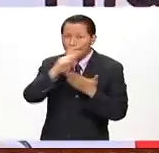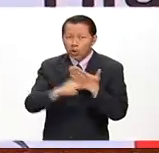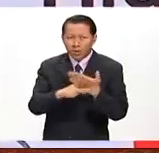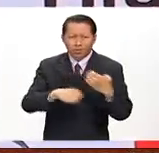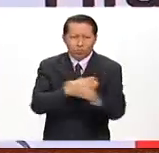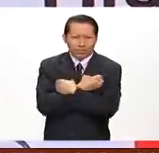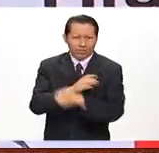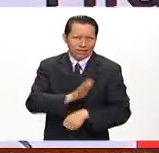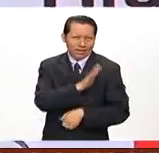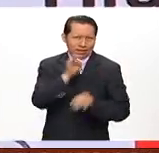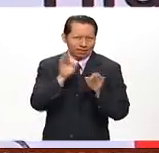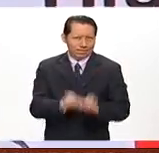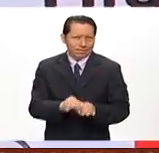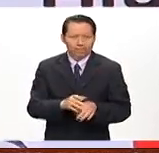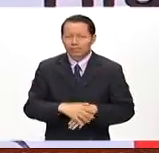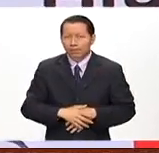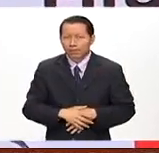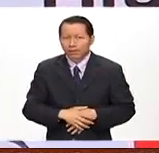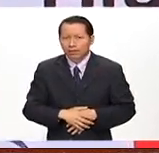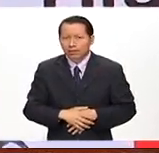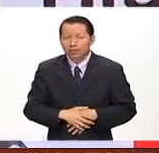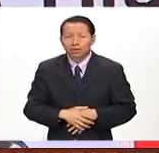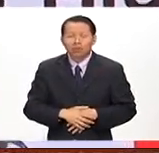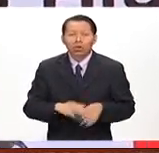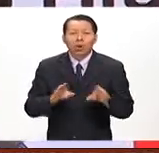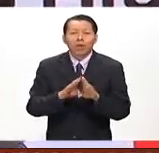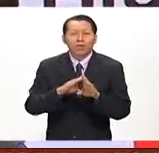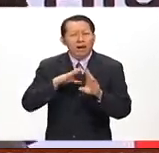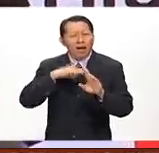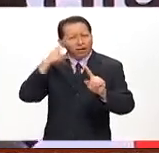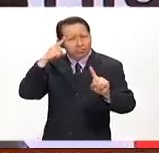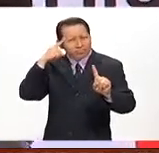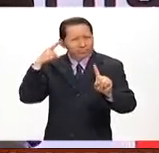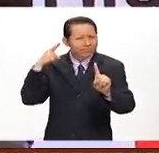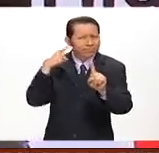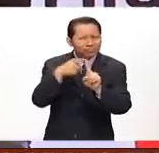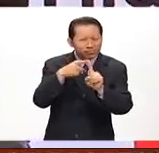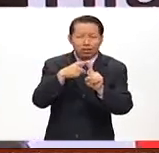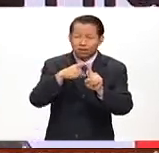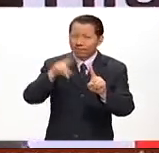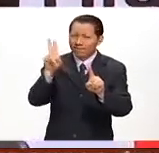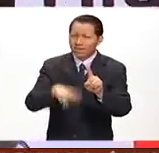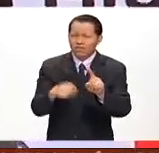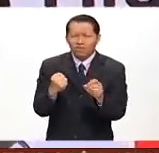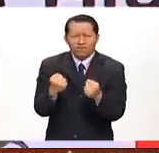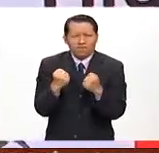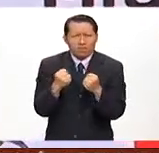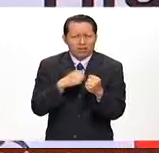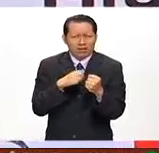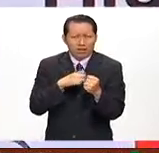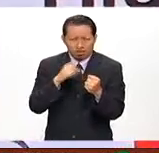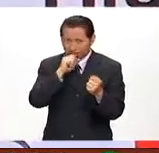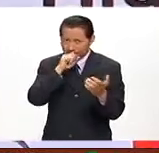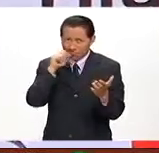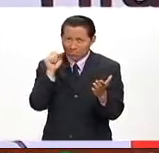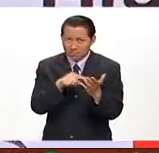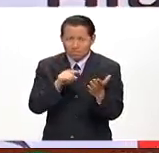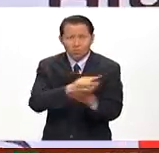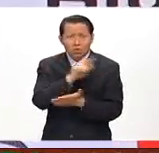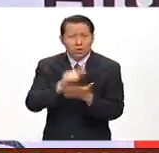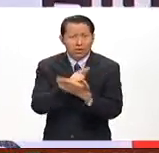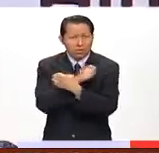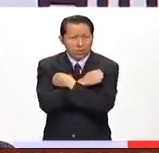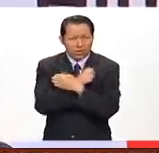Más allá de coyunturas, más allá de retos gigantescos que tiene una reforma tan profunda como la